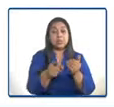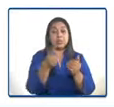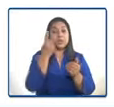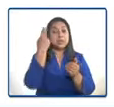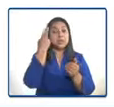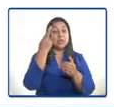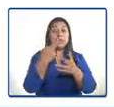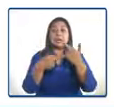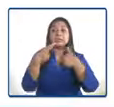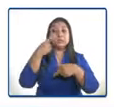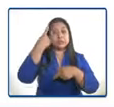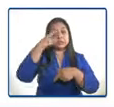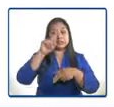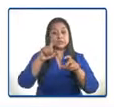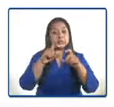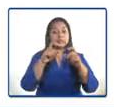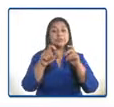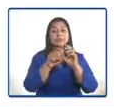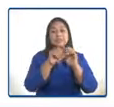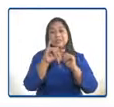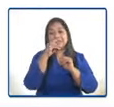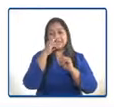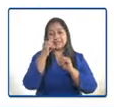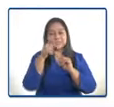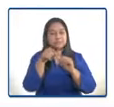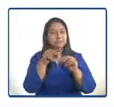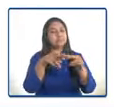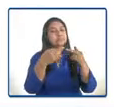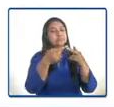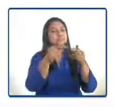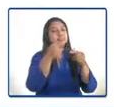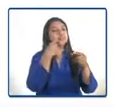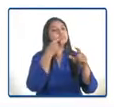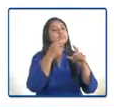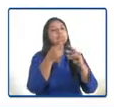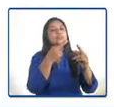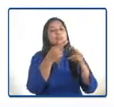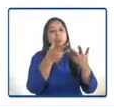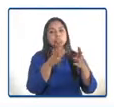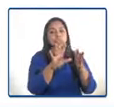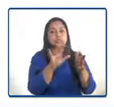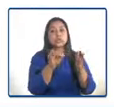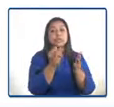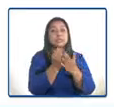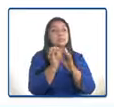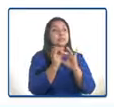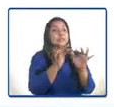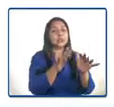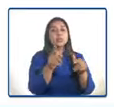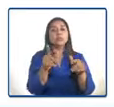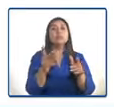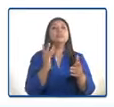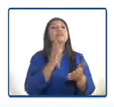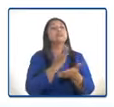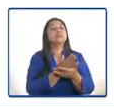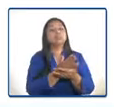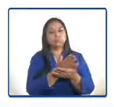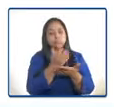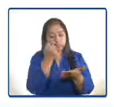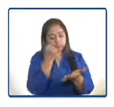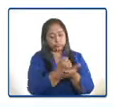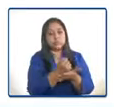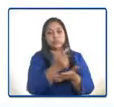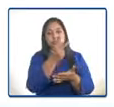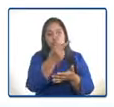O sea, lo que estamos realmente haciendo como Instituto Guatemalteco de Migración es que asista, que se complique y que